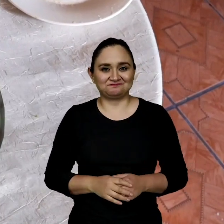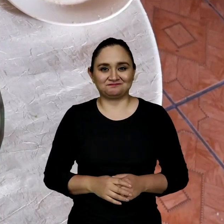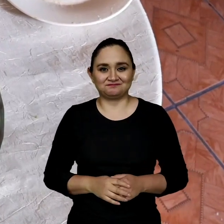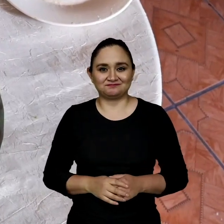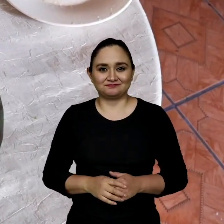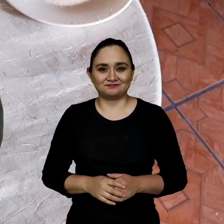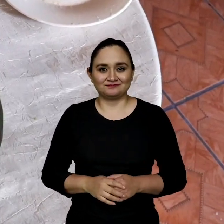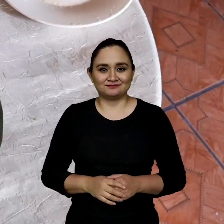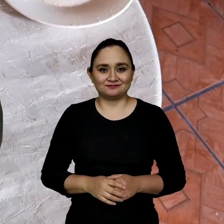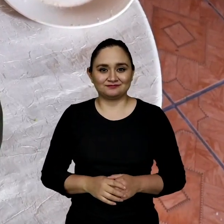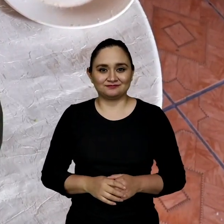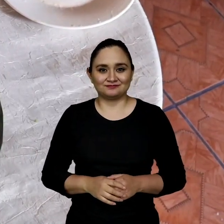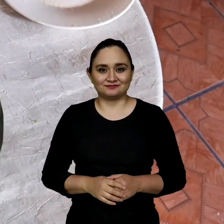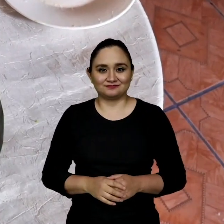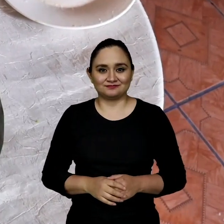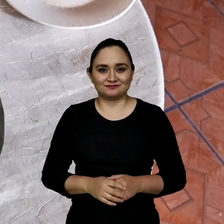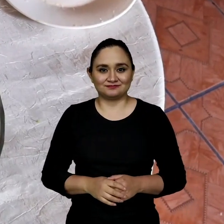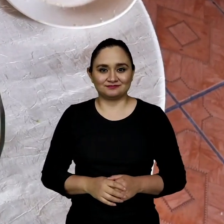Y vamos a mezclar.